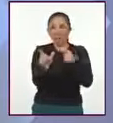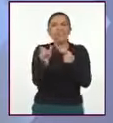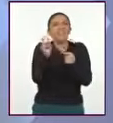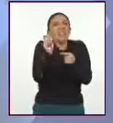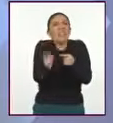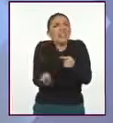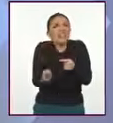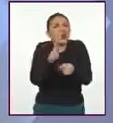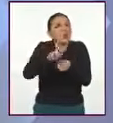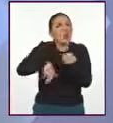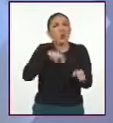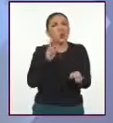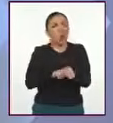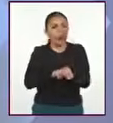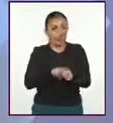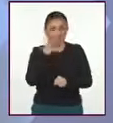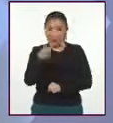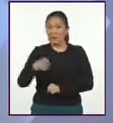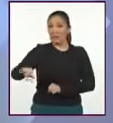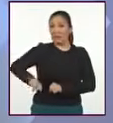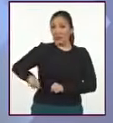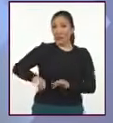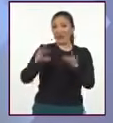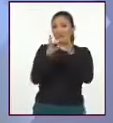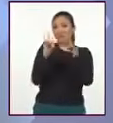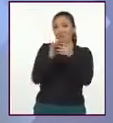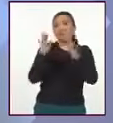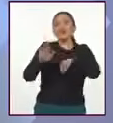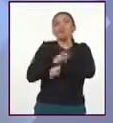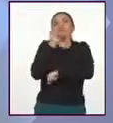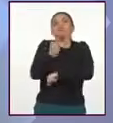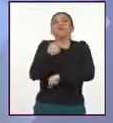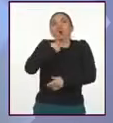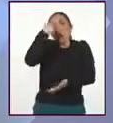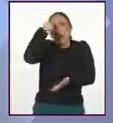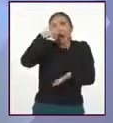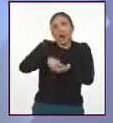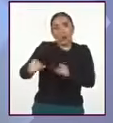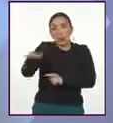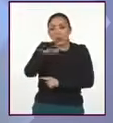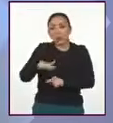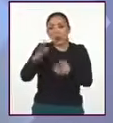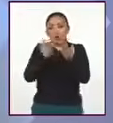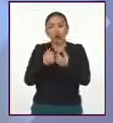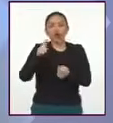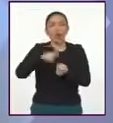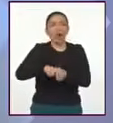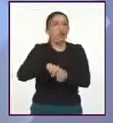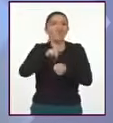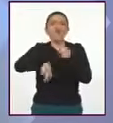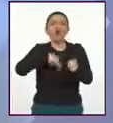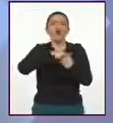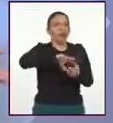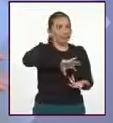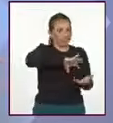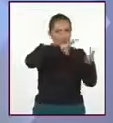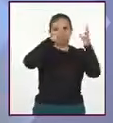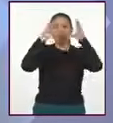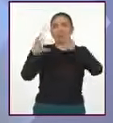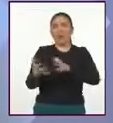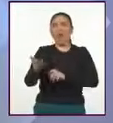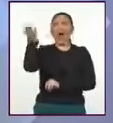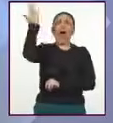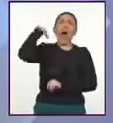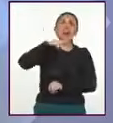¿No? Es interesante porque pues al final creo que como sociedad hemos ido evolucionando y entonces lo que a lo mejor era